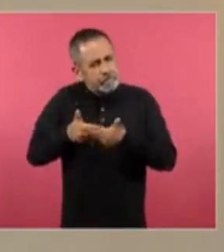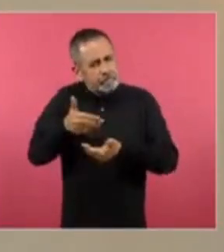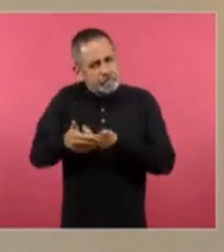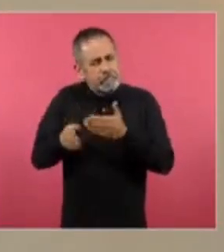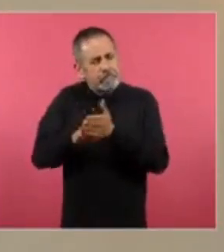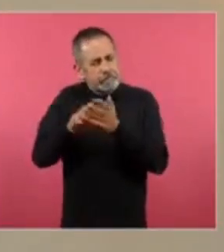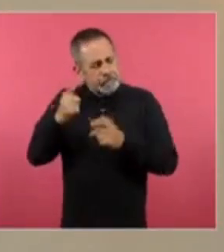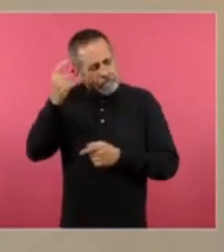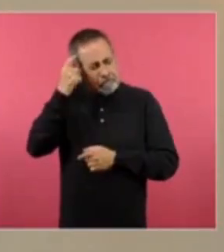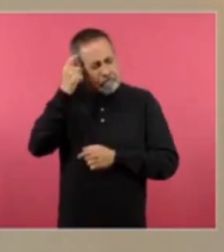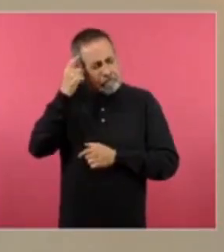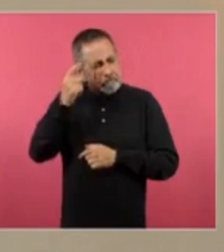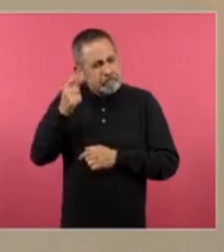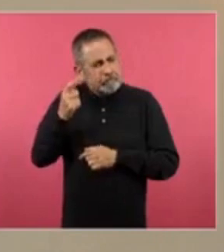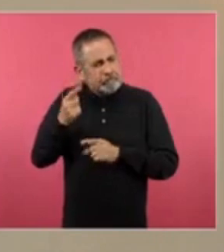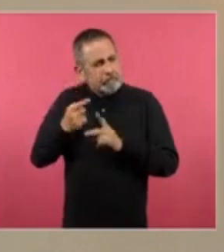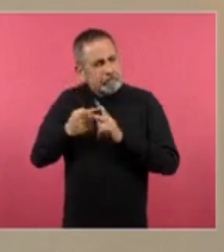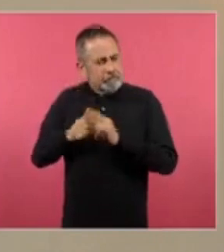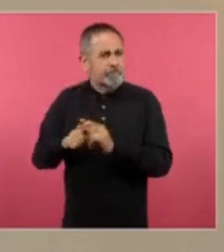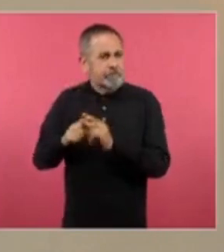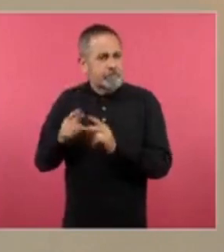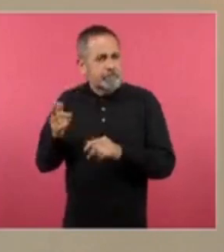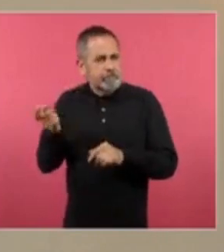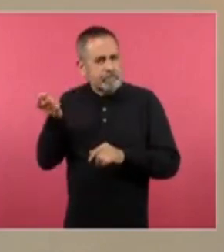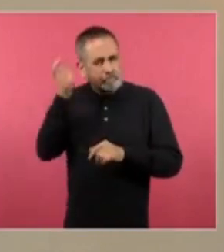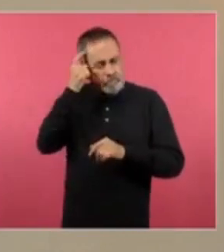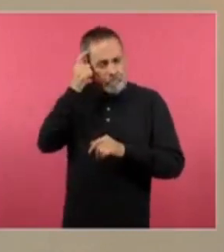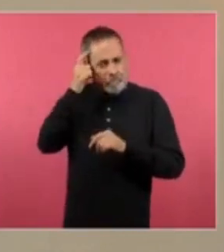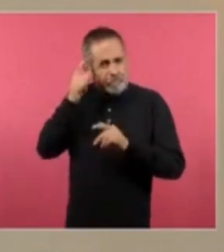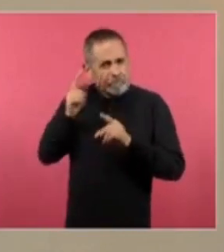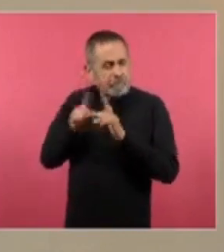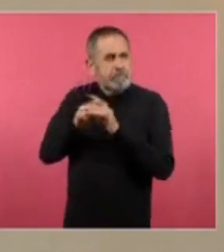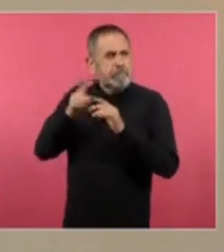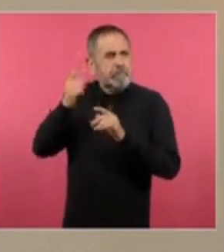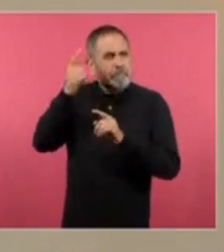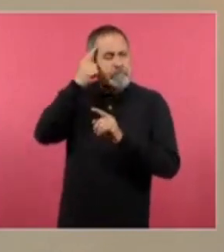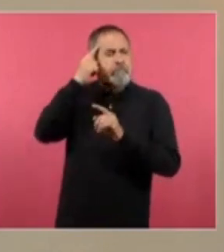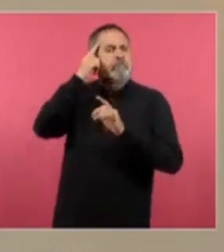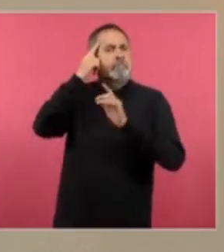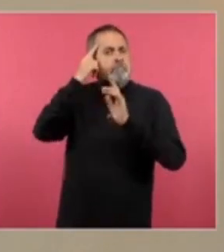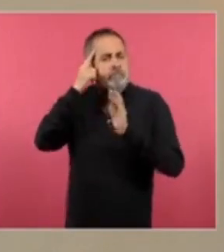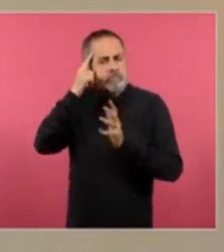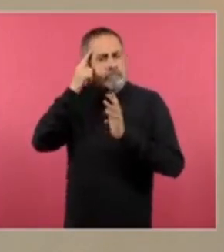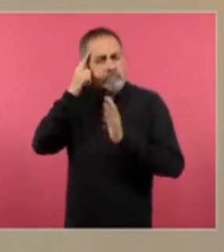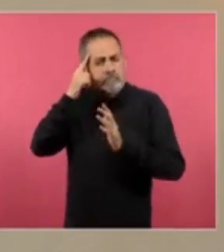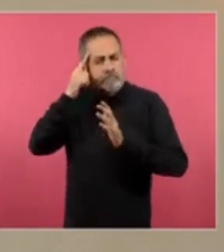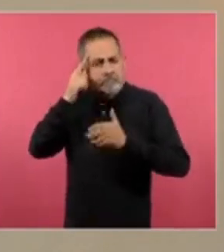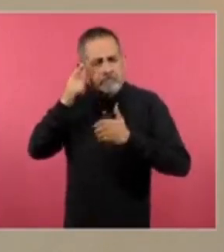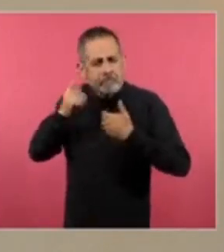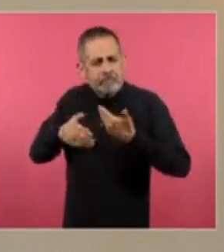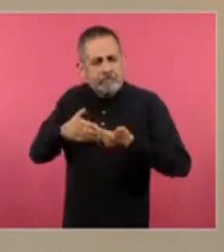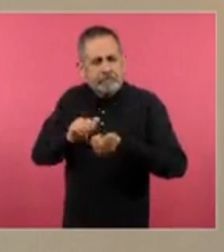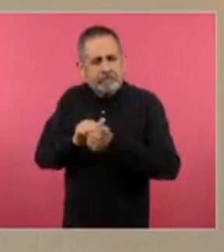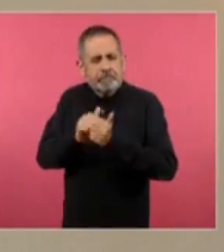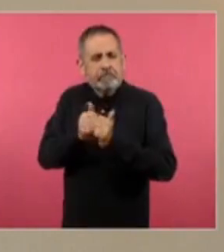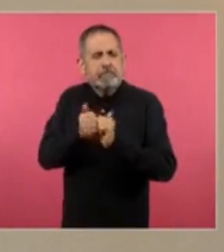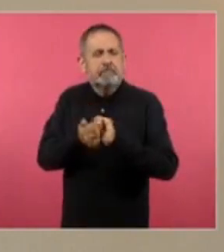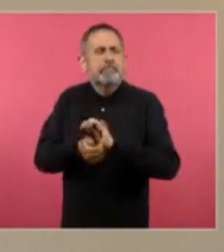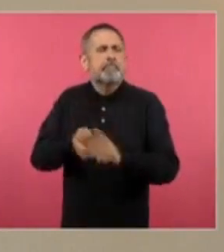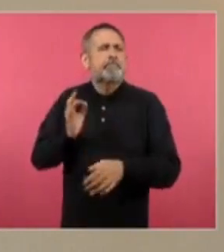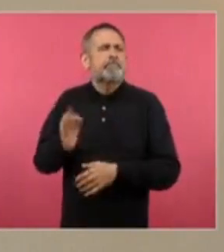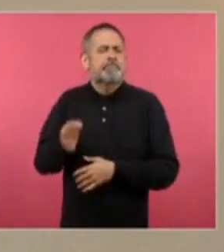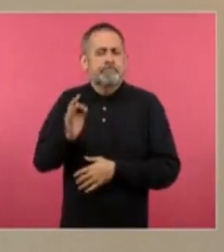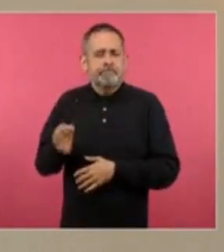que activar y tienen que poner en práctica para desarrollar el pensamiento científico. Estamos de acuerdo que quien desarrolla el